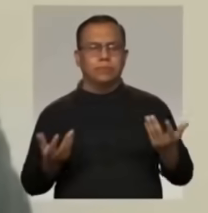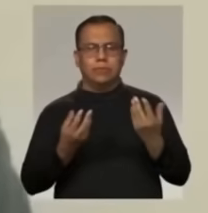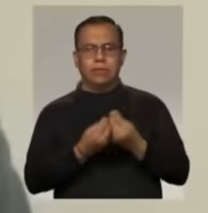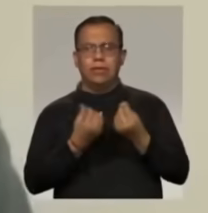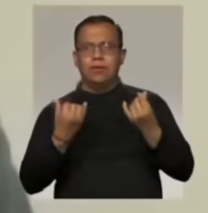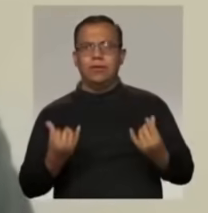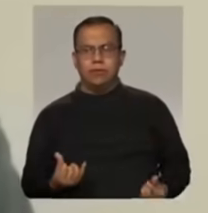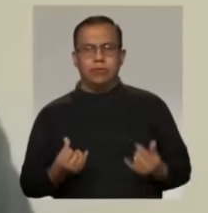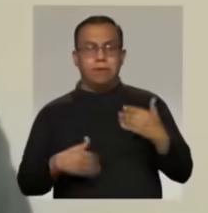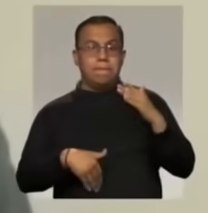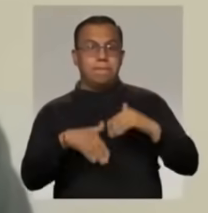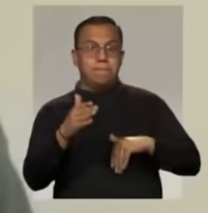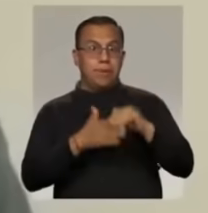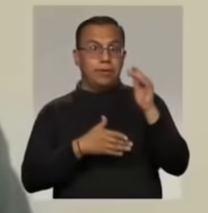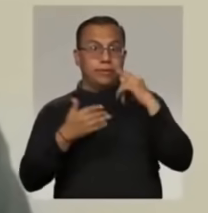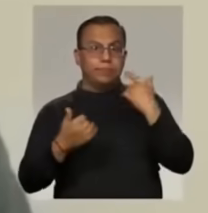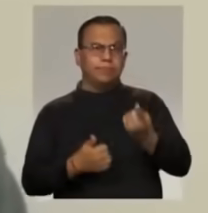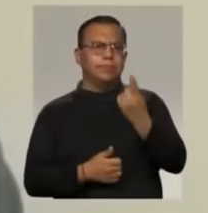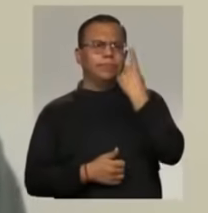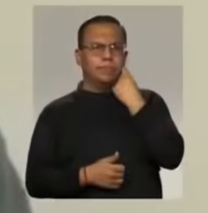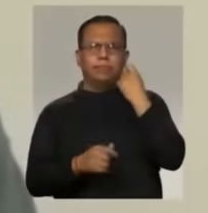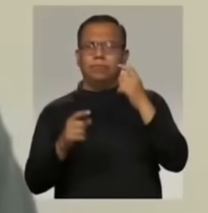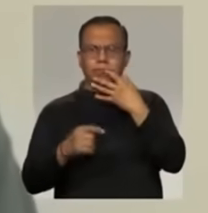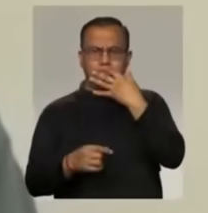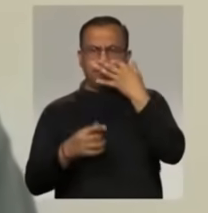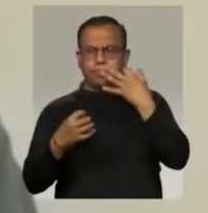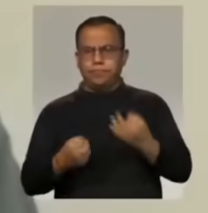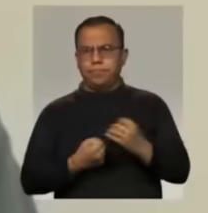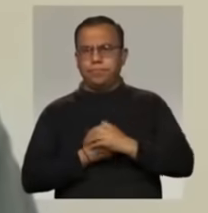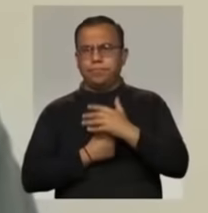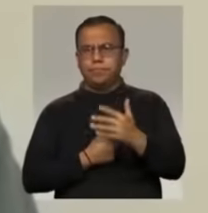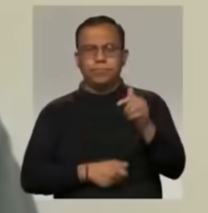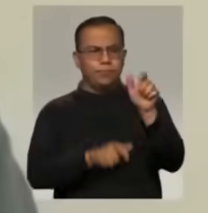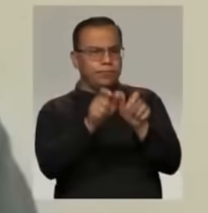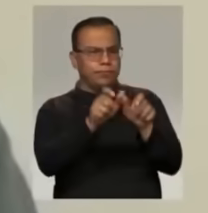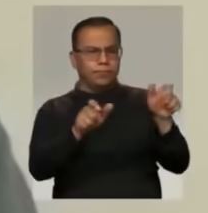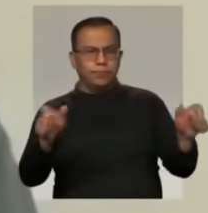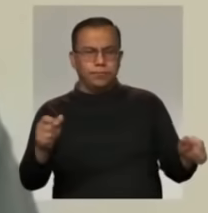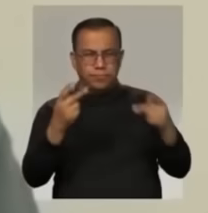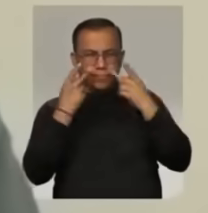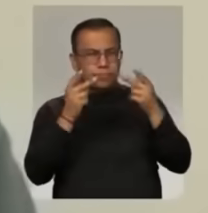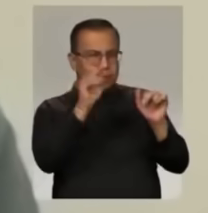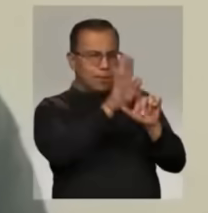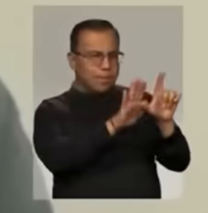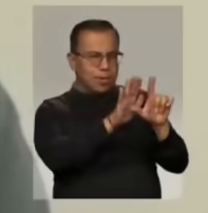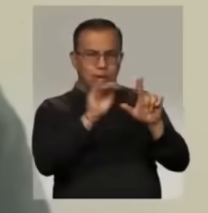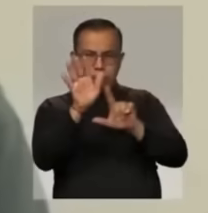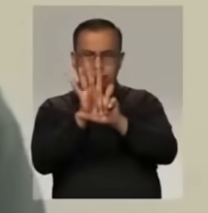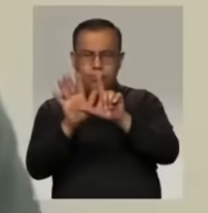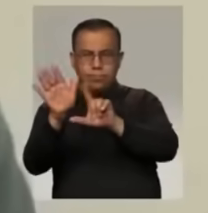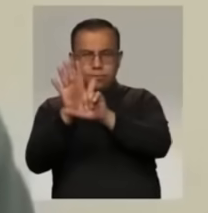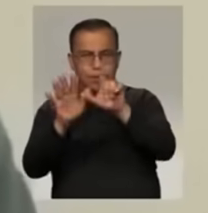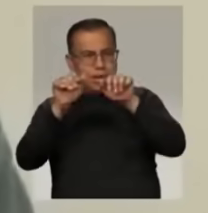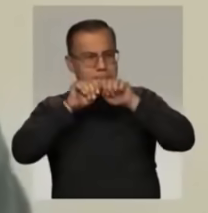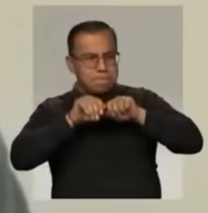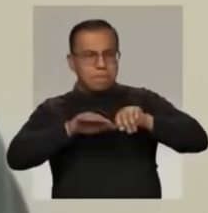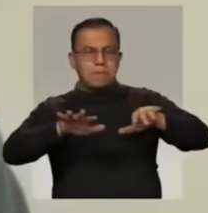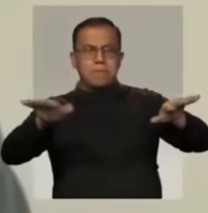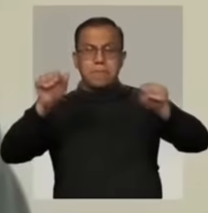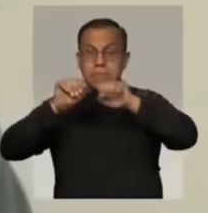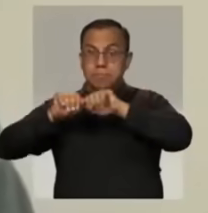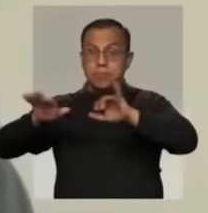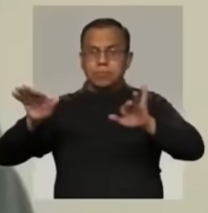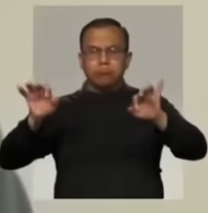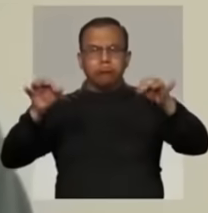una sobredimensión de lo que pasó ayer. Realmente, incluso la propia gente, si ustedes ven los videos que se difundieron ampliamente,